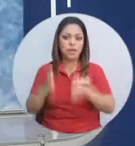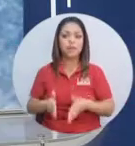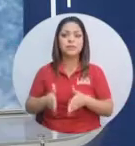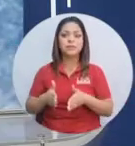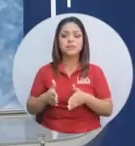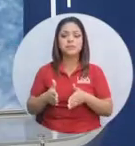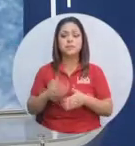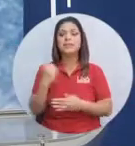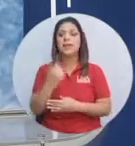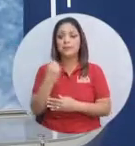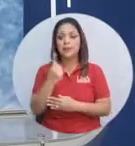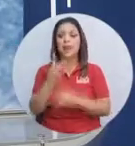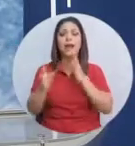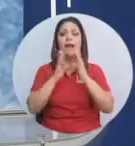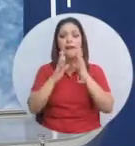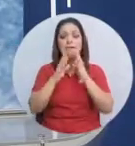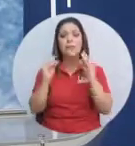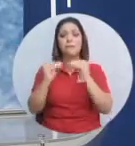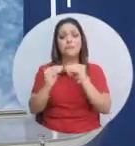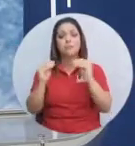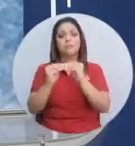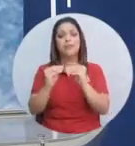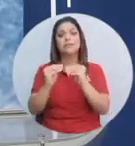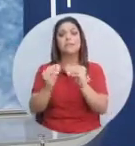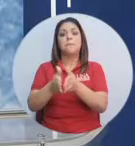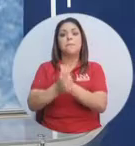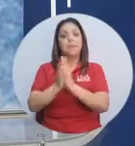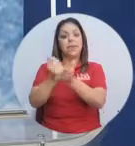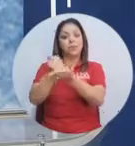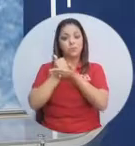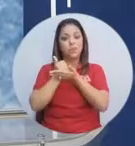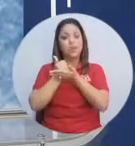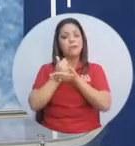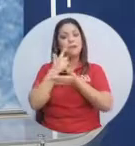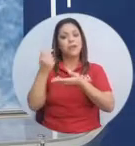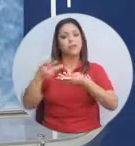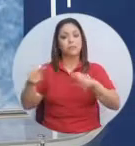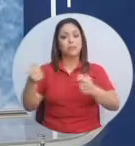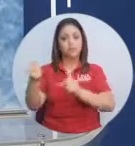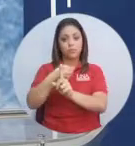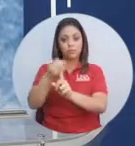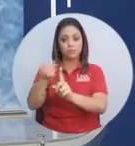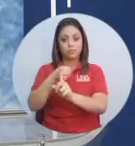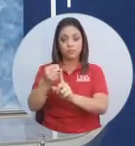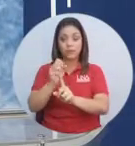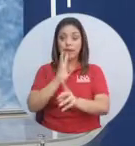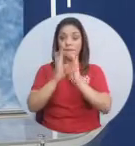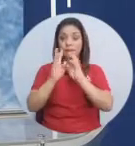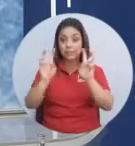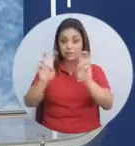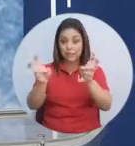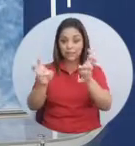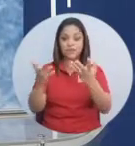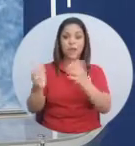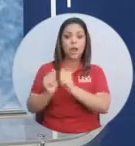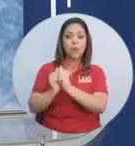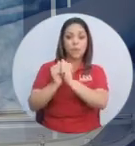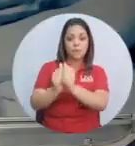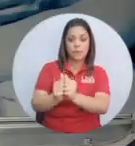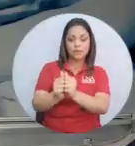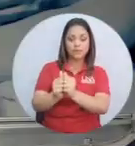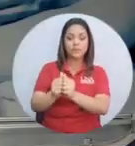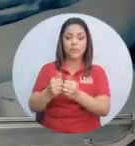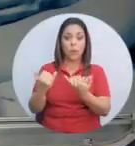pues cada vez más habla sobre el tema y pide que se le ayude a enfrentar este tipo de violencia. Para hablar de este tema